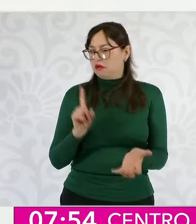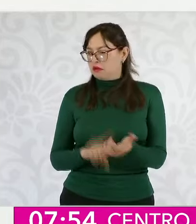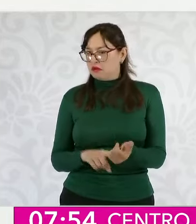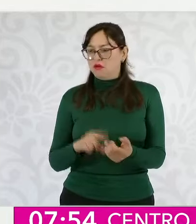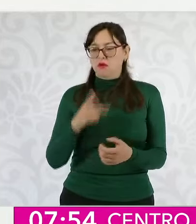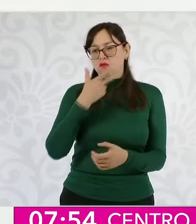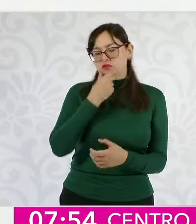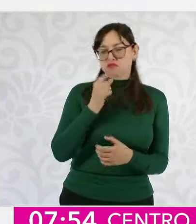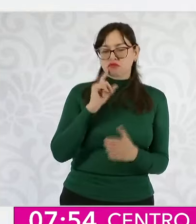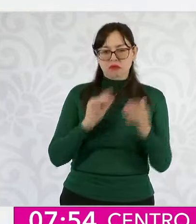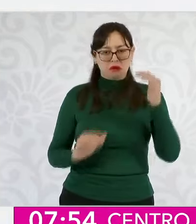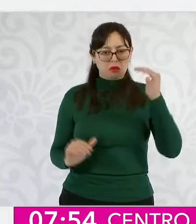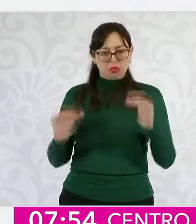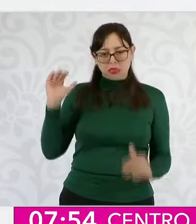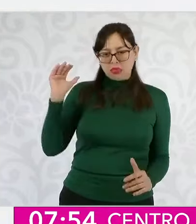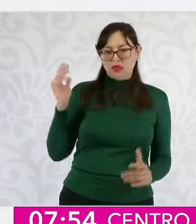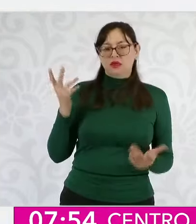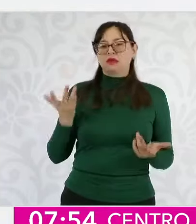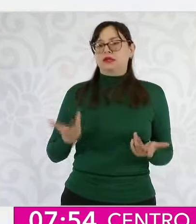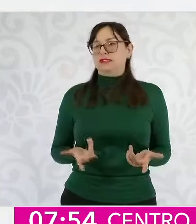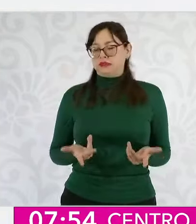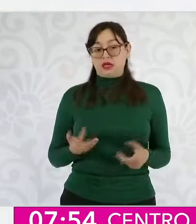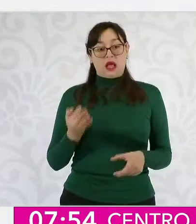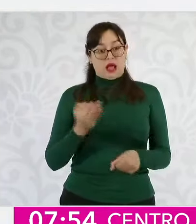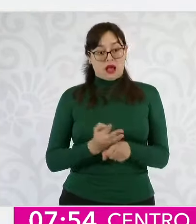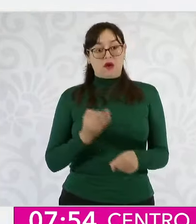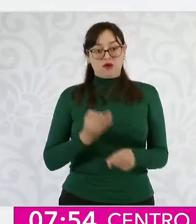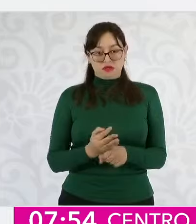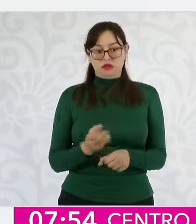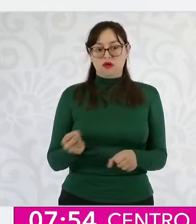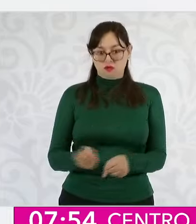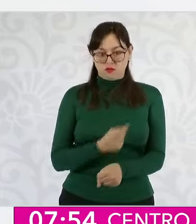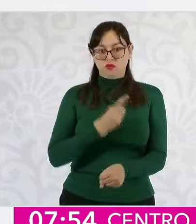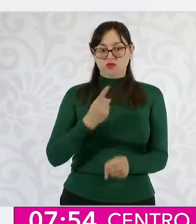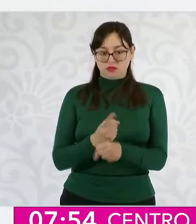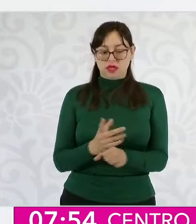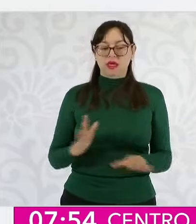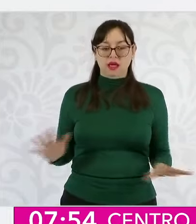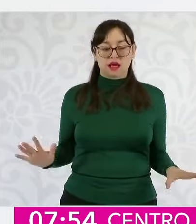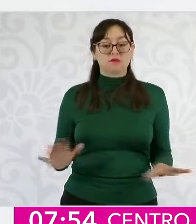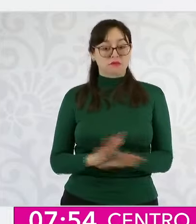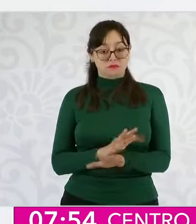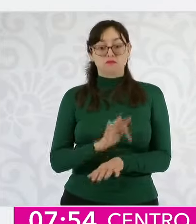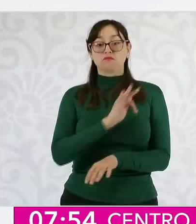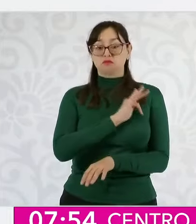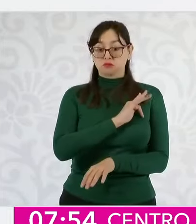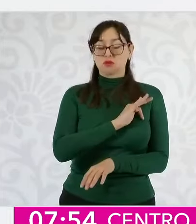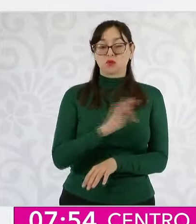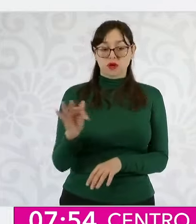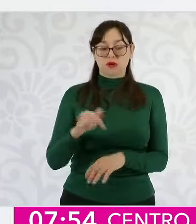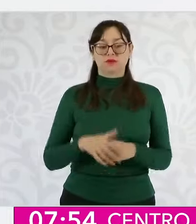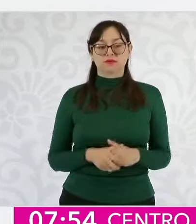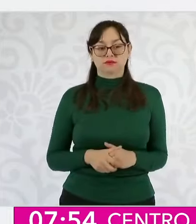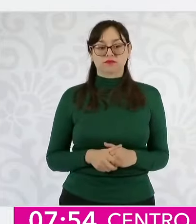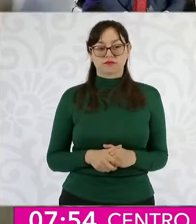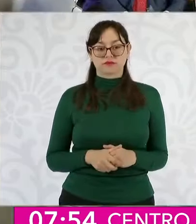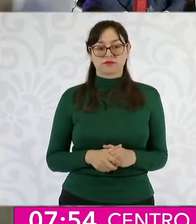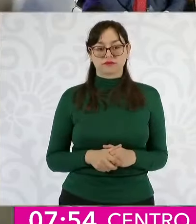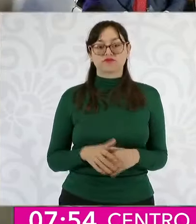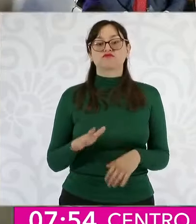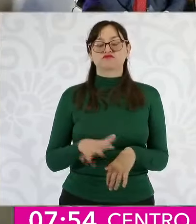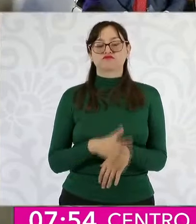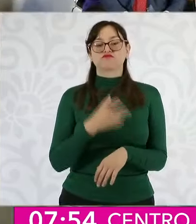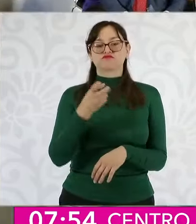que históricamente ha sido un gran reto y es ahora una enorme oportunidad para el país. Y en ese sentido se